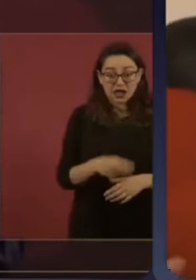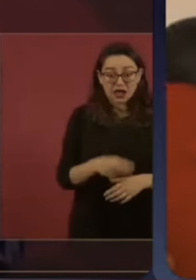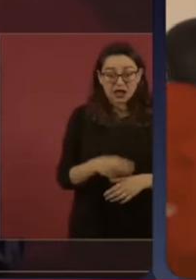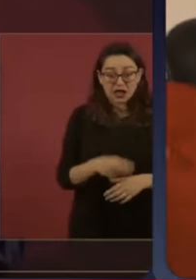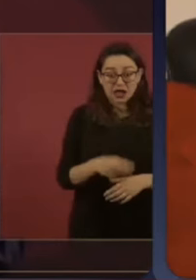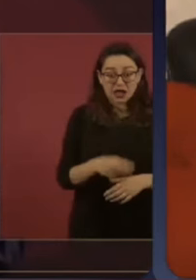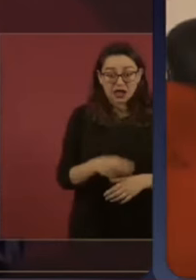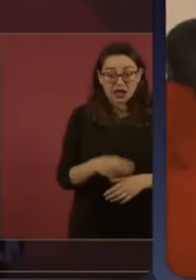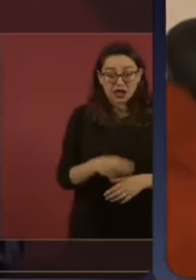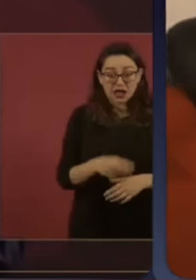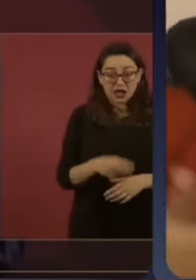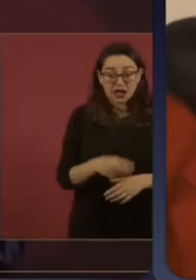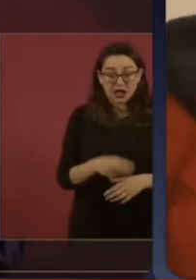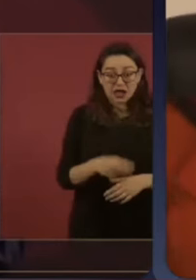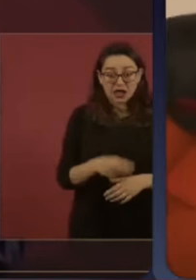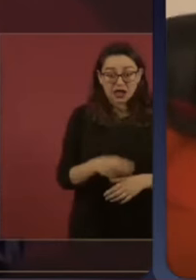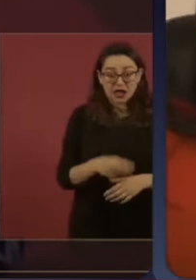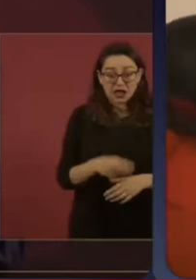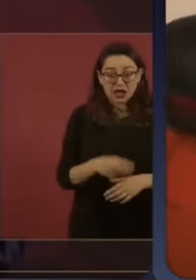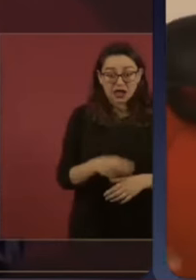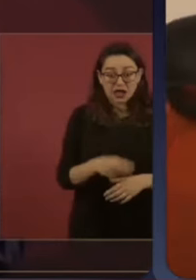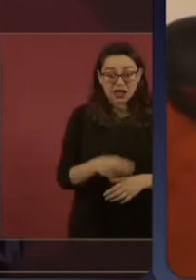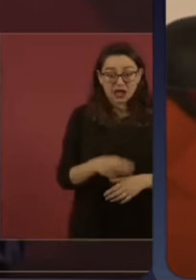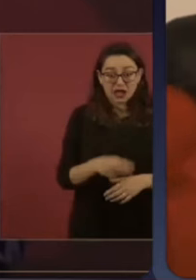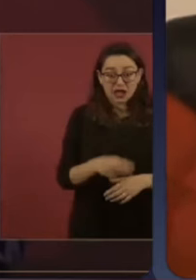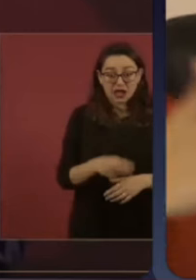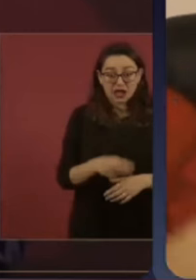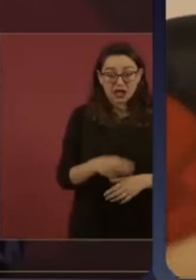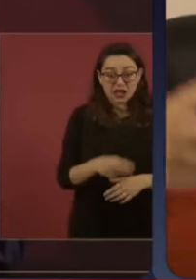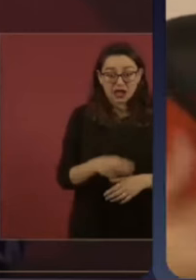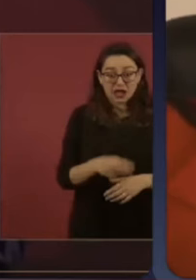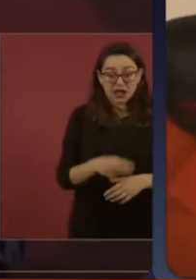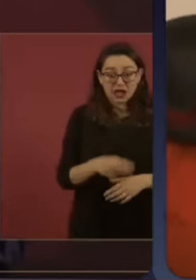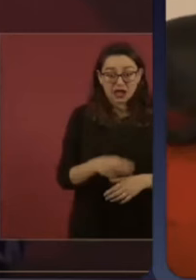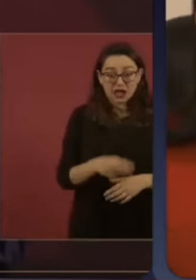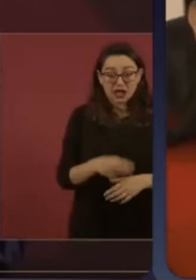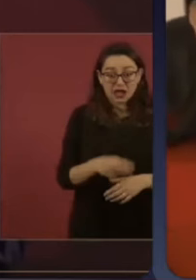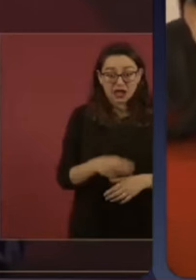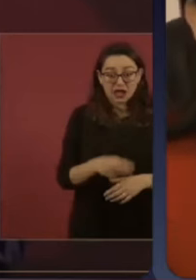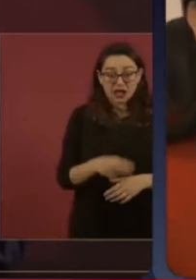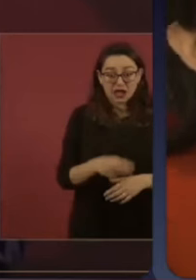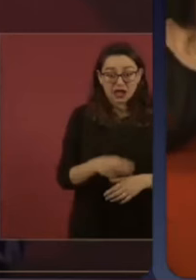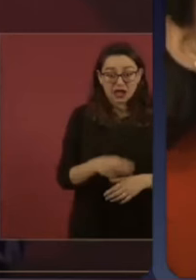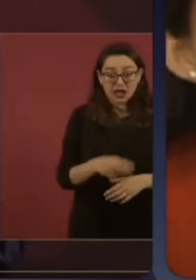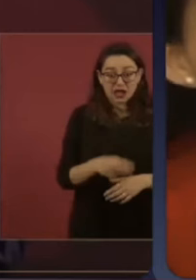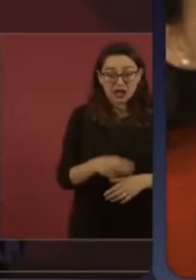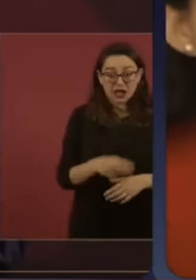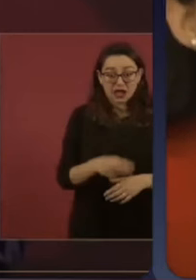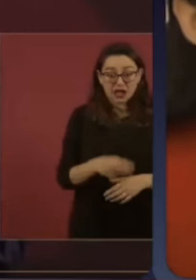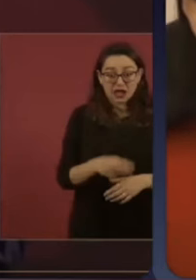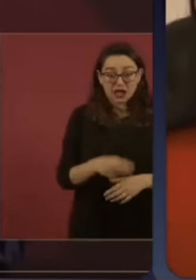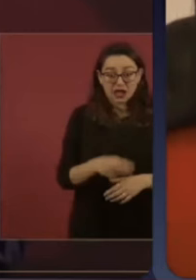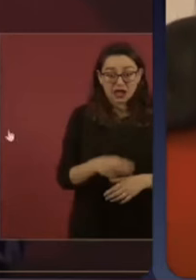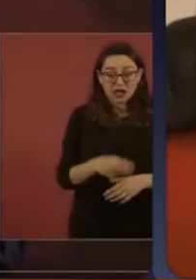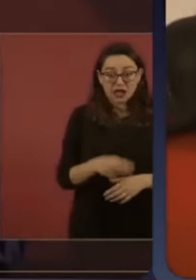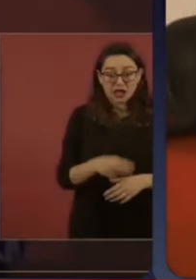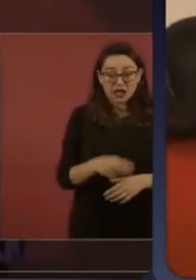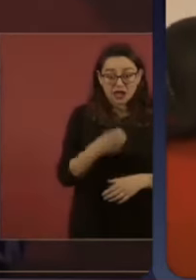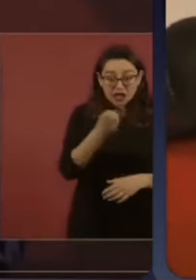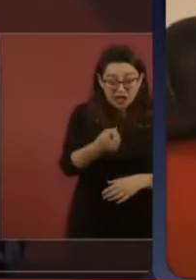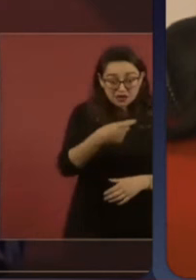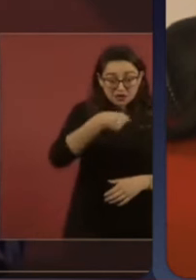socavón, que otro tema como el de la línea 12, que cientos de miles de personas habían perdido la vida, y esto fue falso. Vamos a